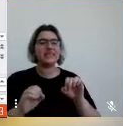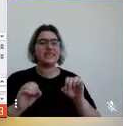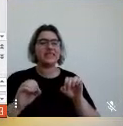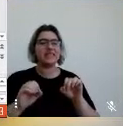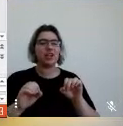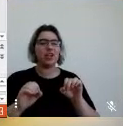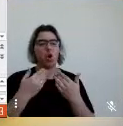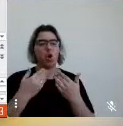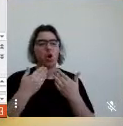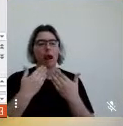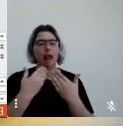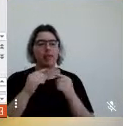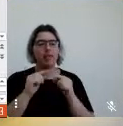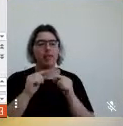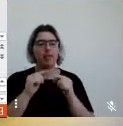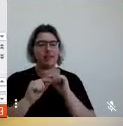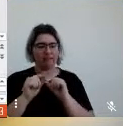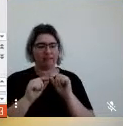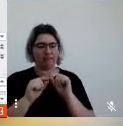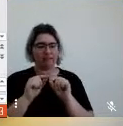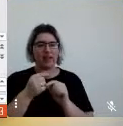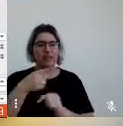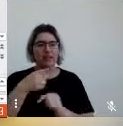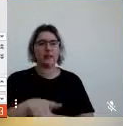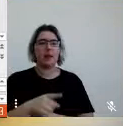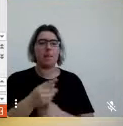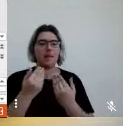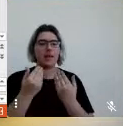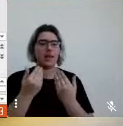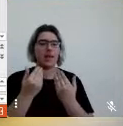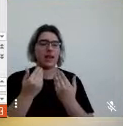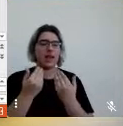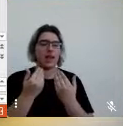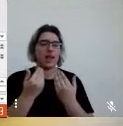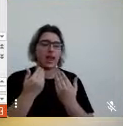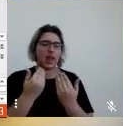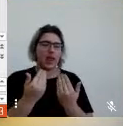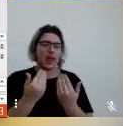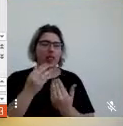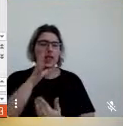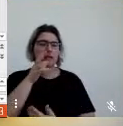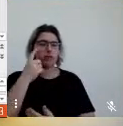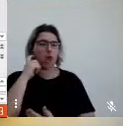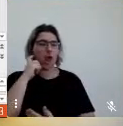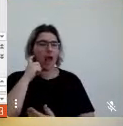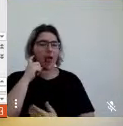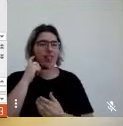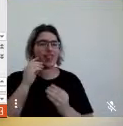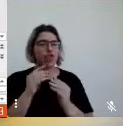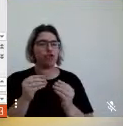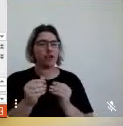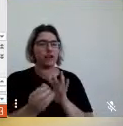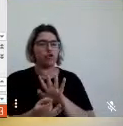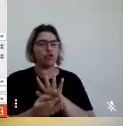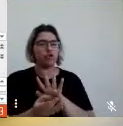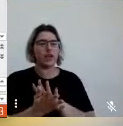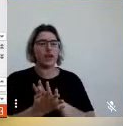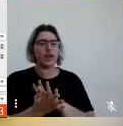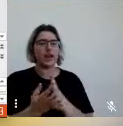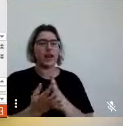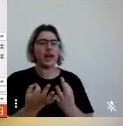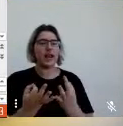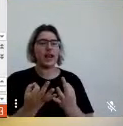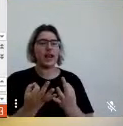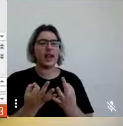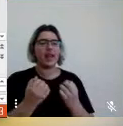las bacterias y a la generación de ácidos grasos, puede proporcionarnos hasta un 10% de energía. Por